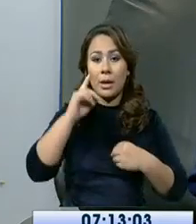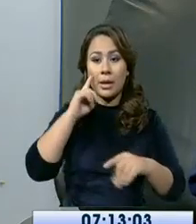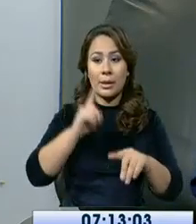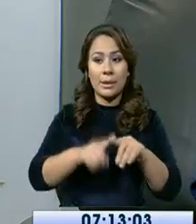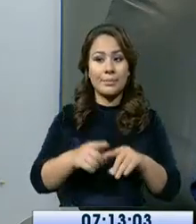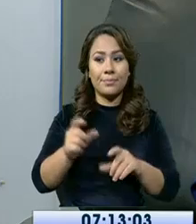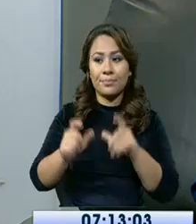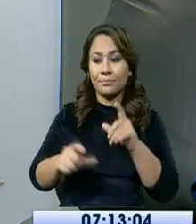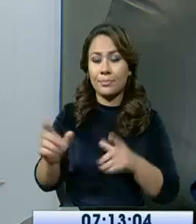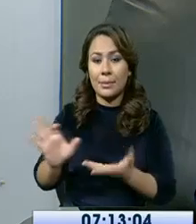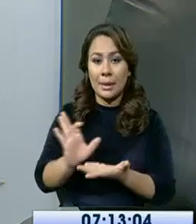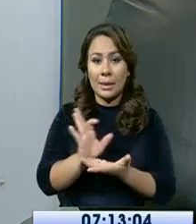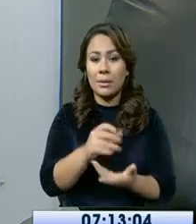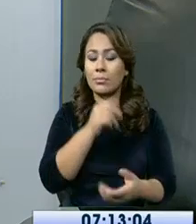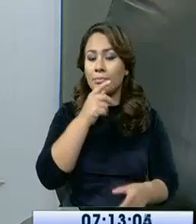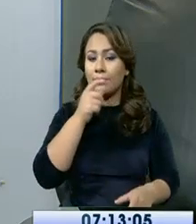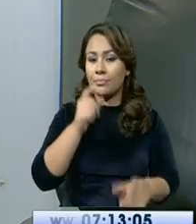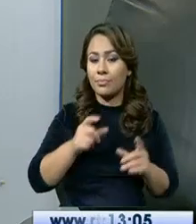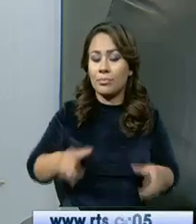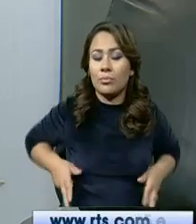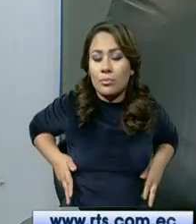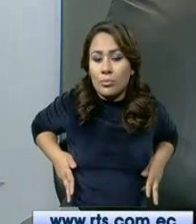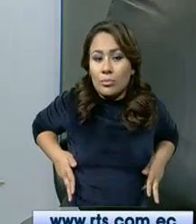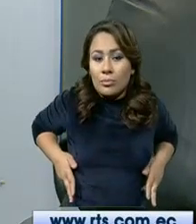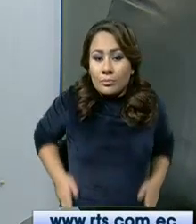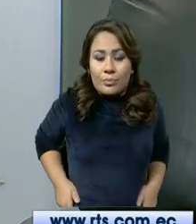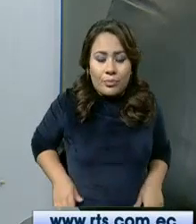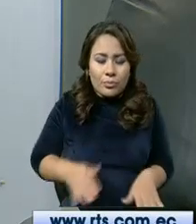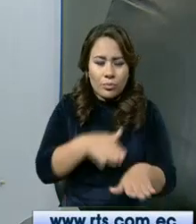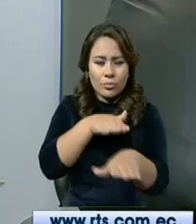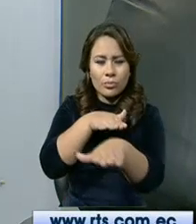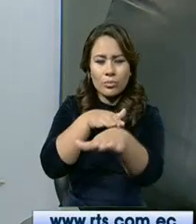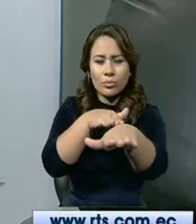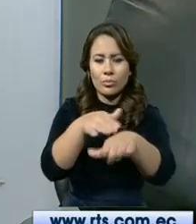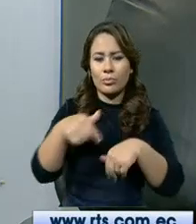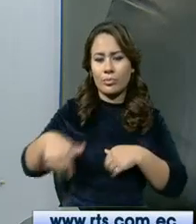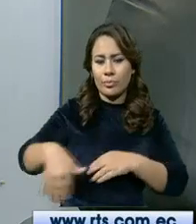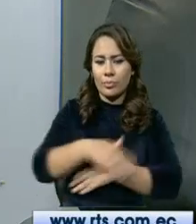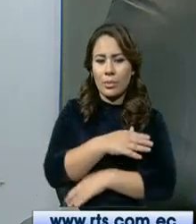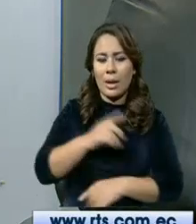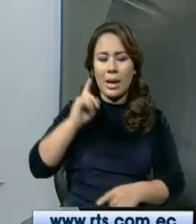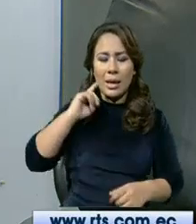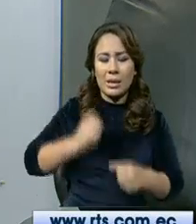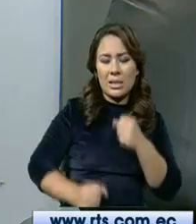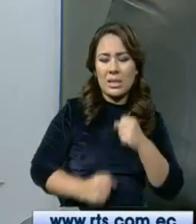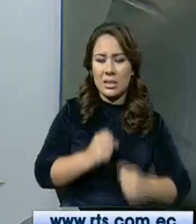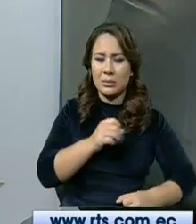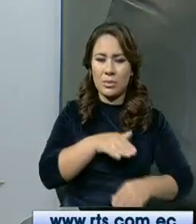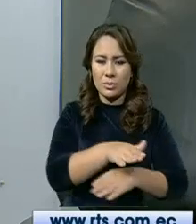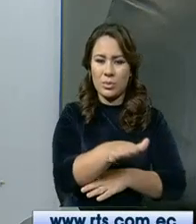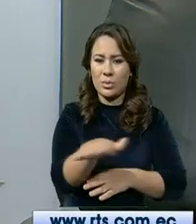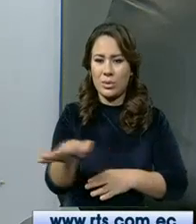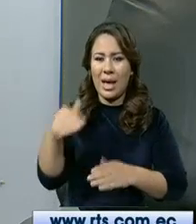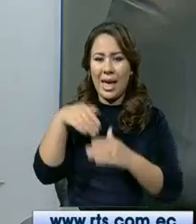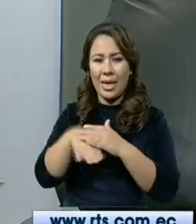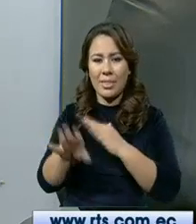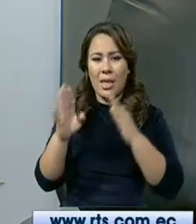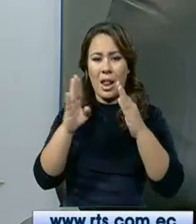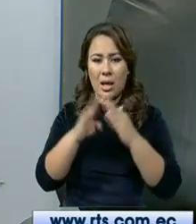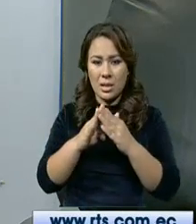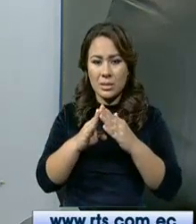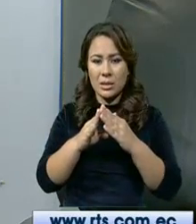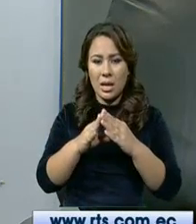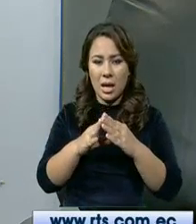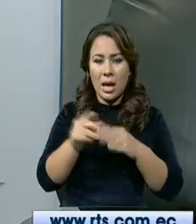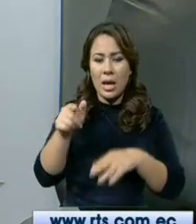varios testigos, sujetos armados lo siguieron desde la calle e ingresaron al inmueble donde vivía y allí